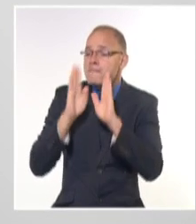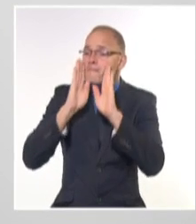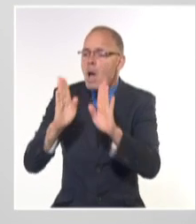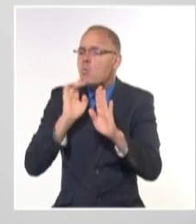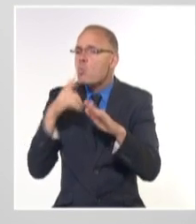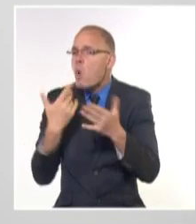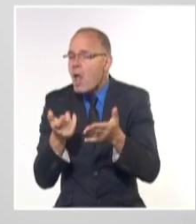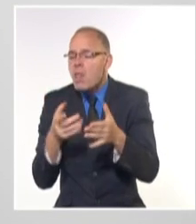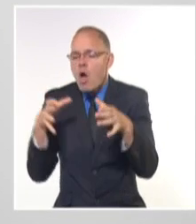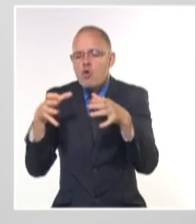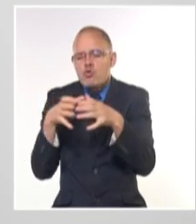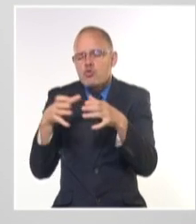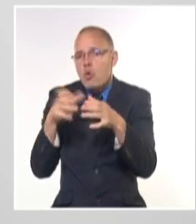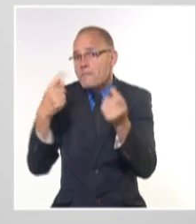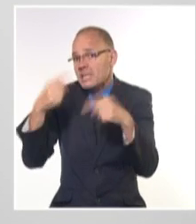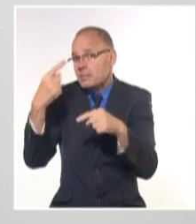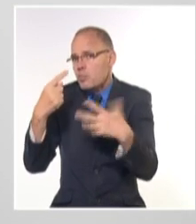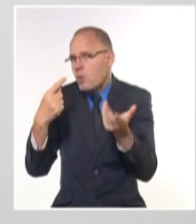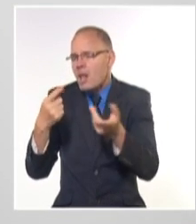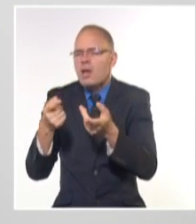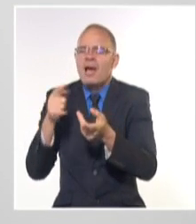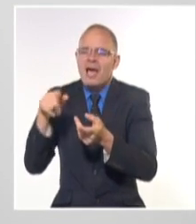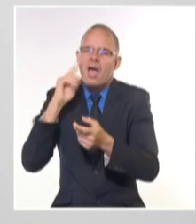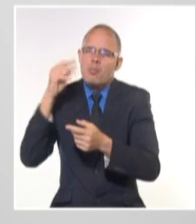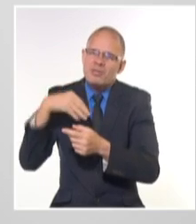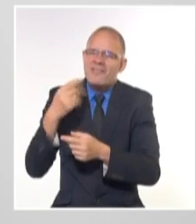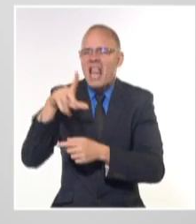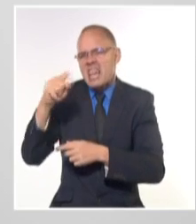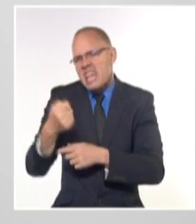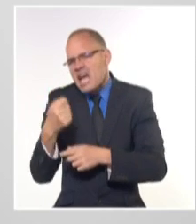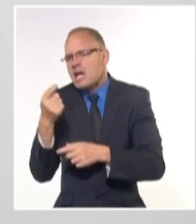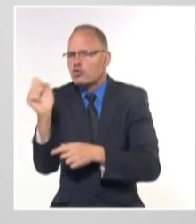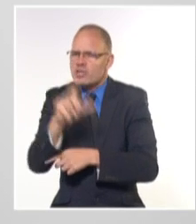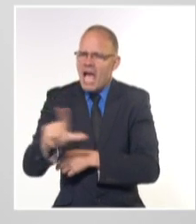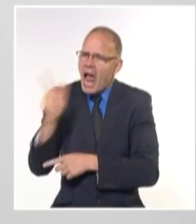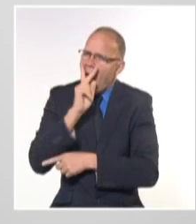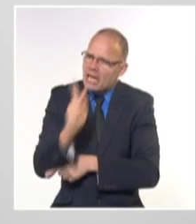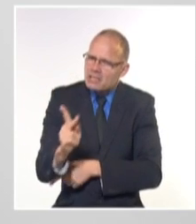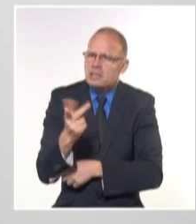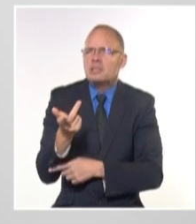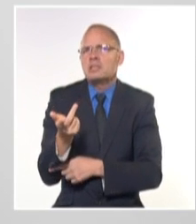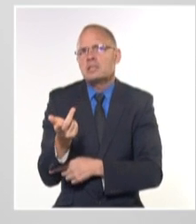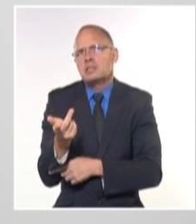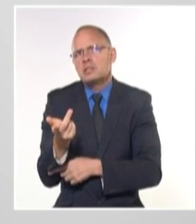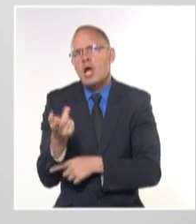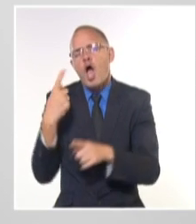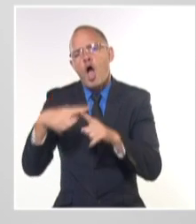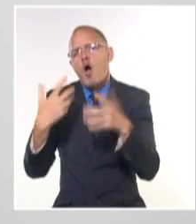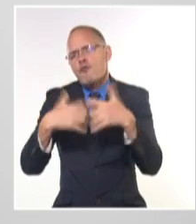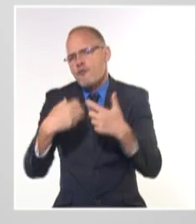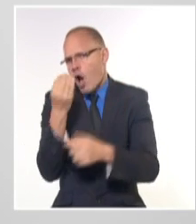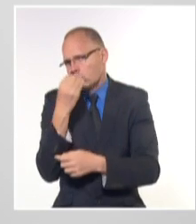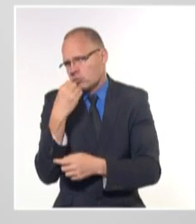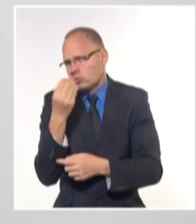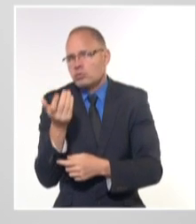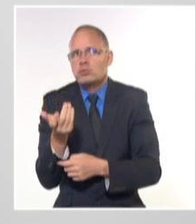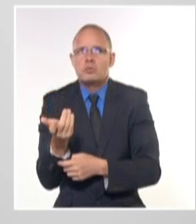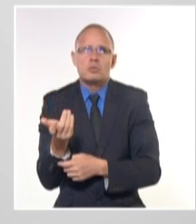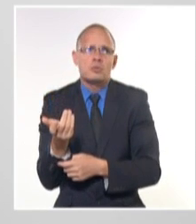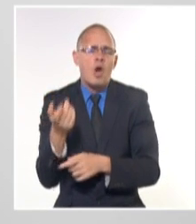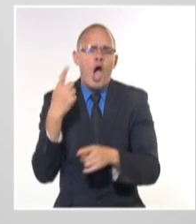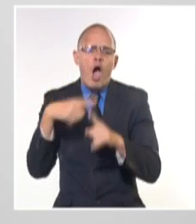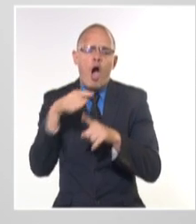prioritarios que tienen que ver con políticas sociales, tienen que ver con la producción de alimentos, tiene que ver con el